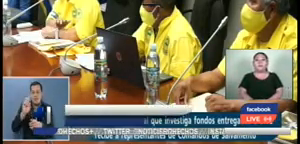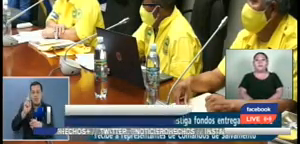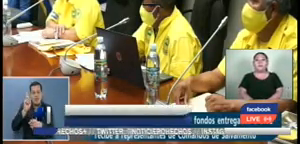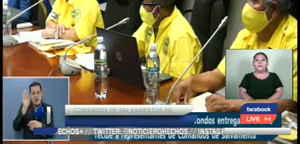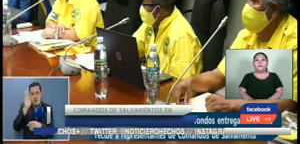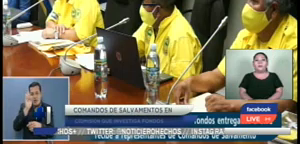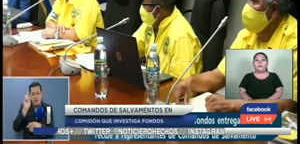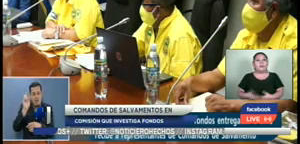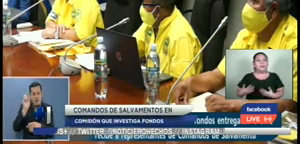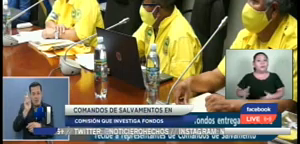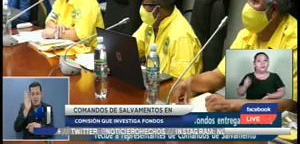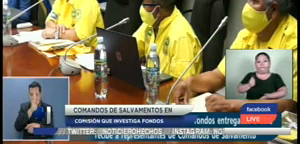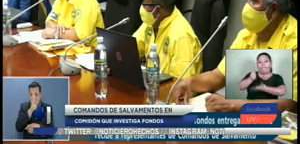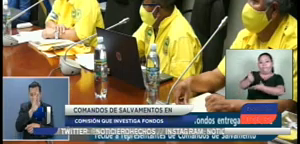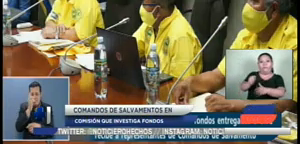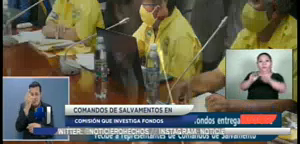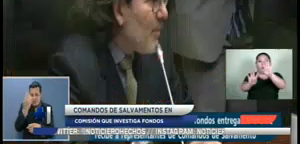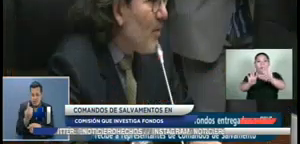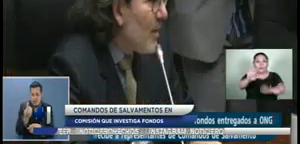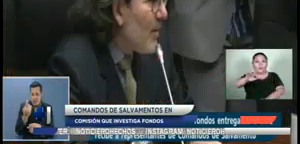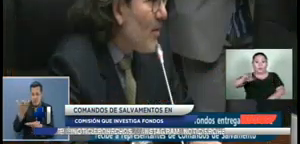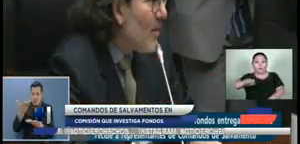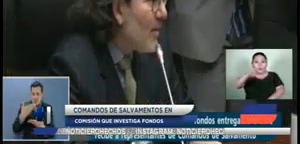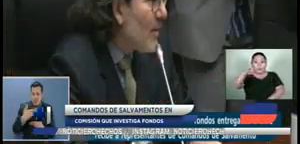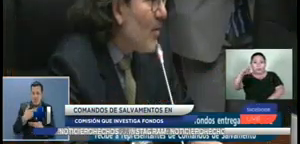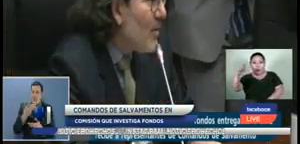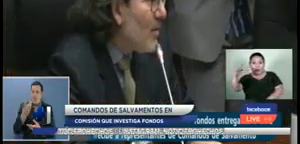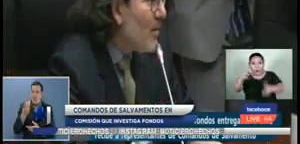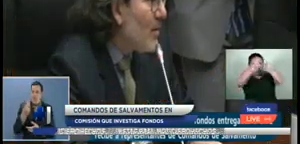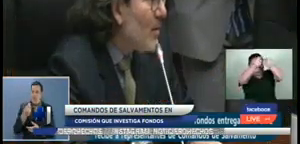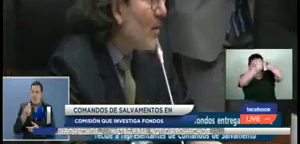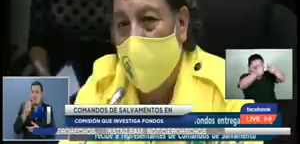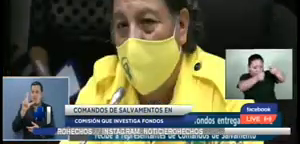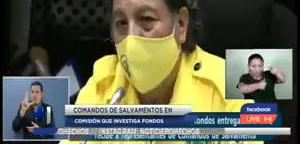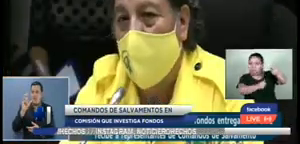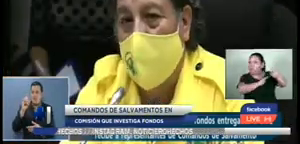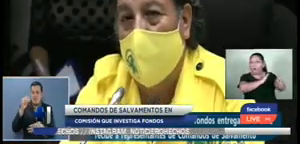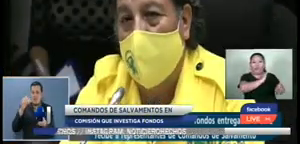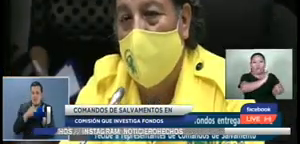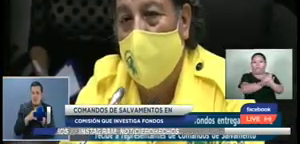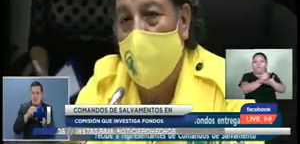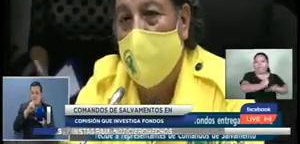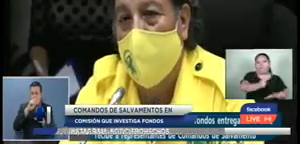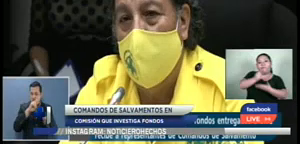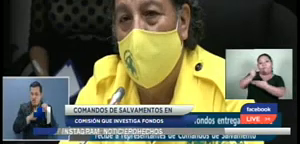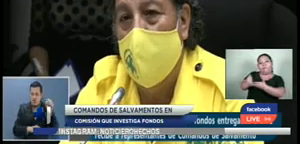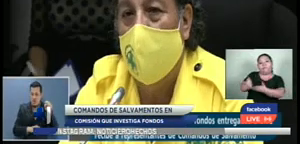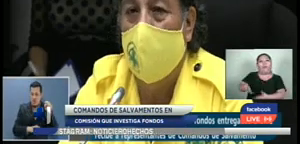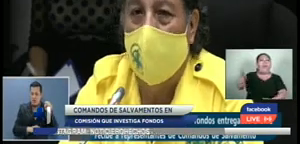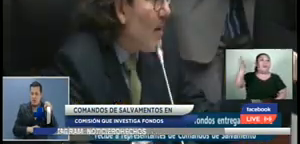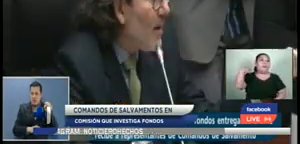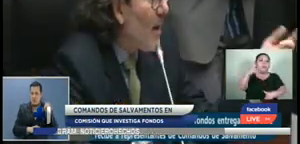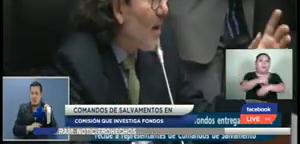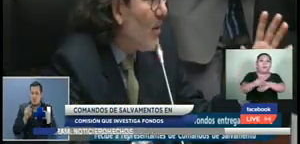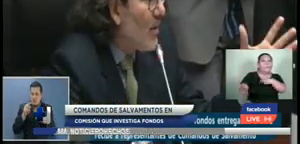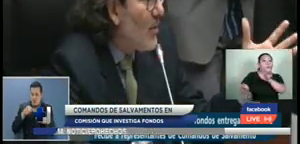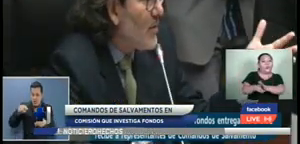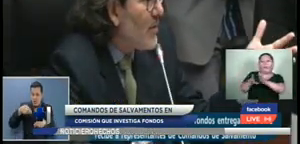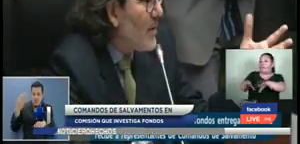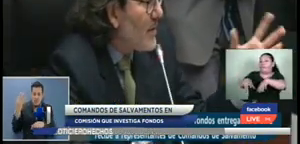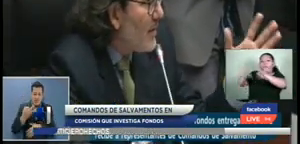Más de $95,000 fueron recortados del presupuesto de comando de salvamento por exdiputados de